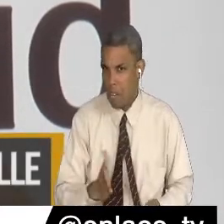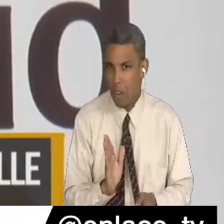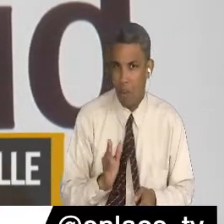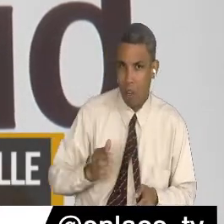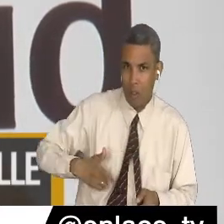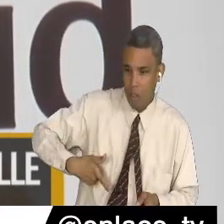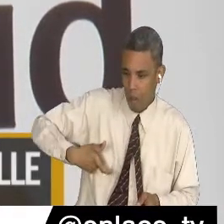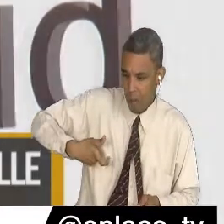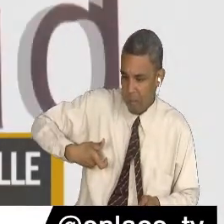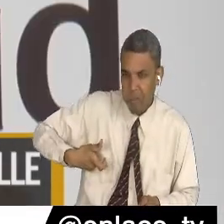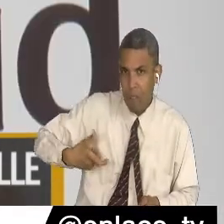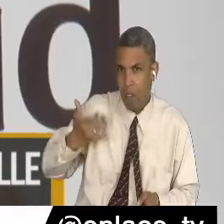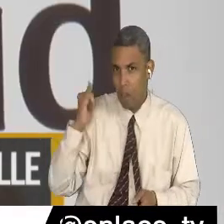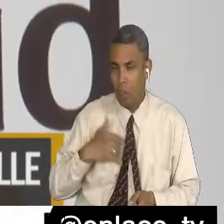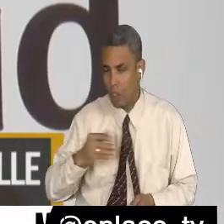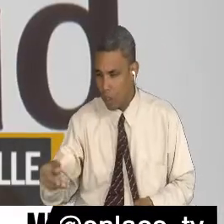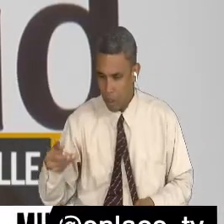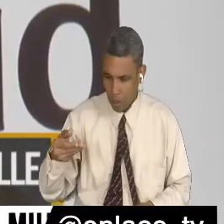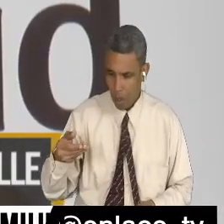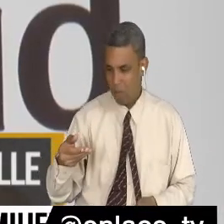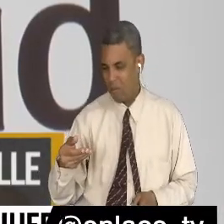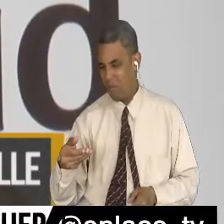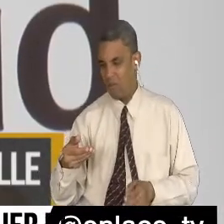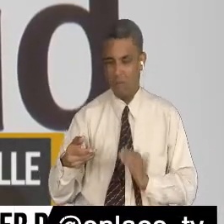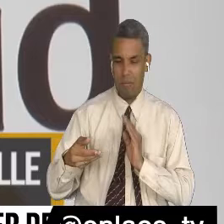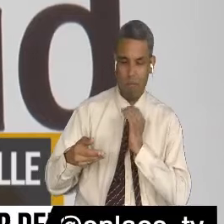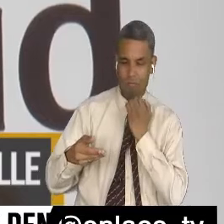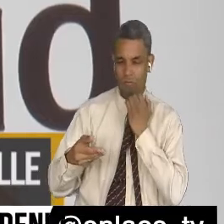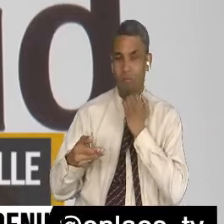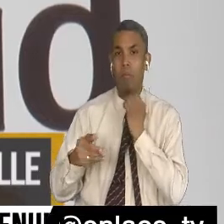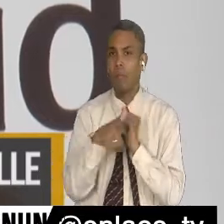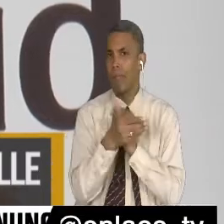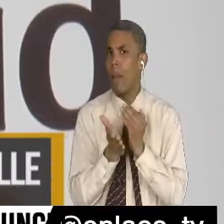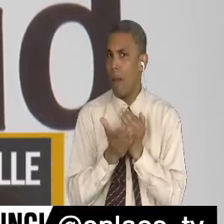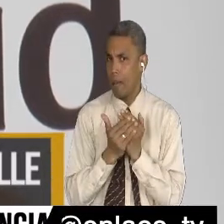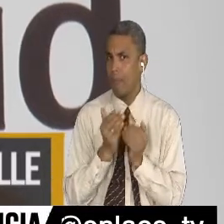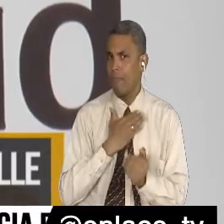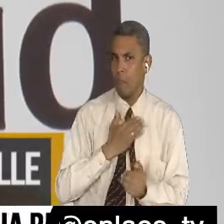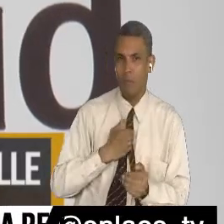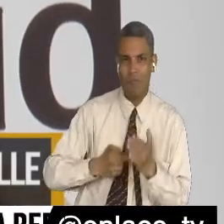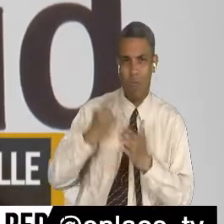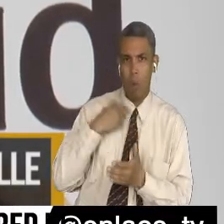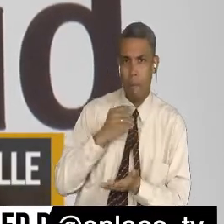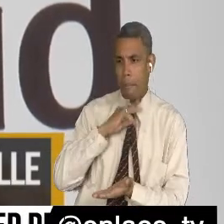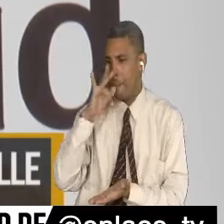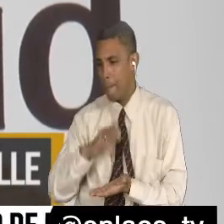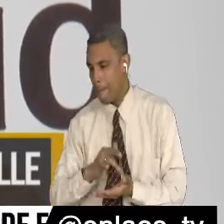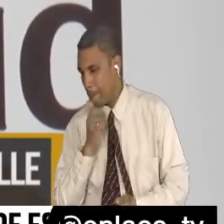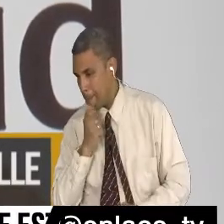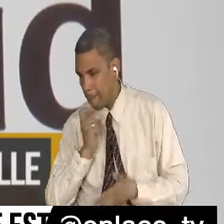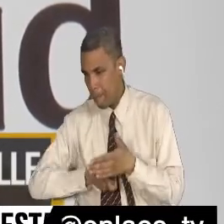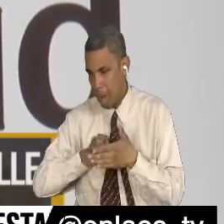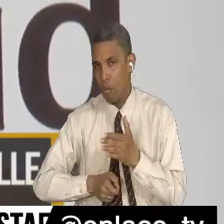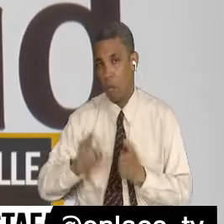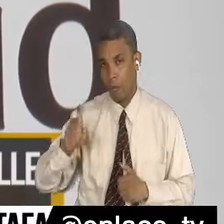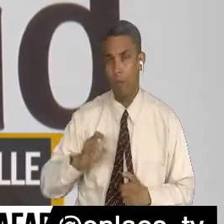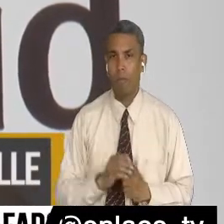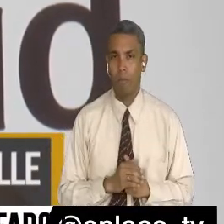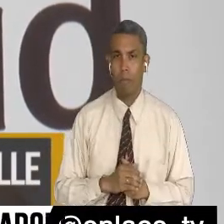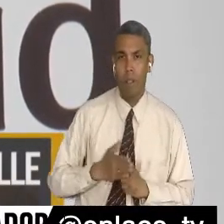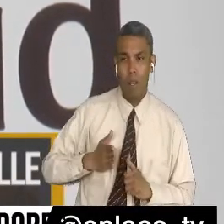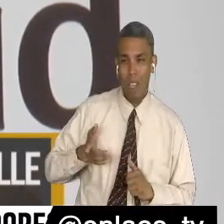nosotros tomar cartas sobre el asunto. Realizar actividades de tipo pedagógica con los mismos expendedores de pescado y